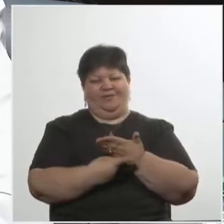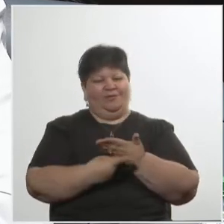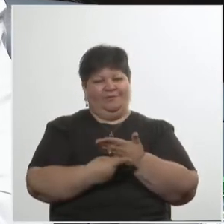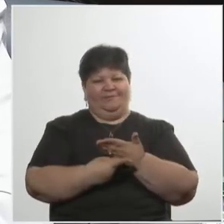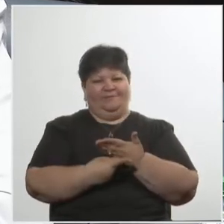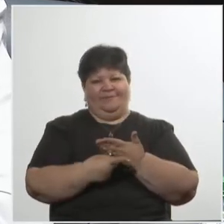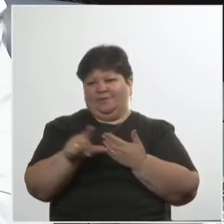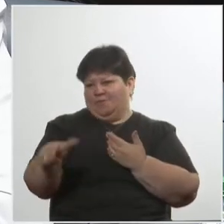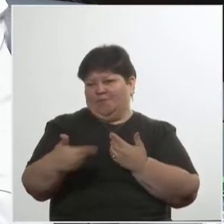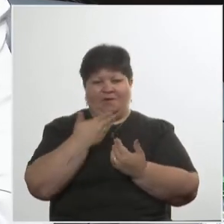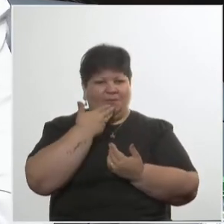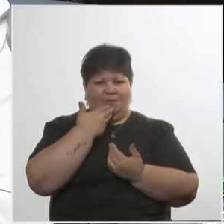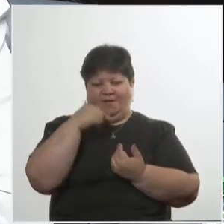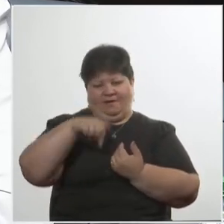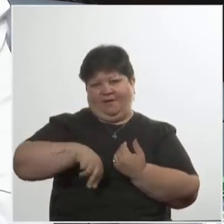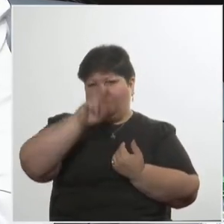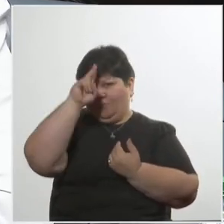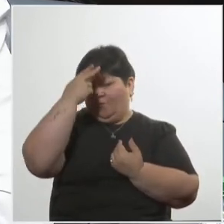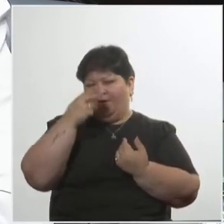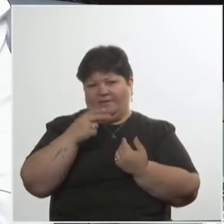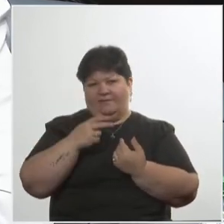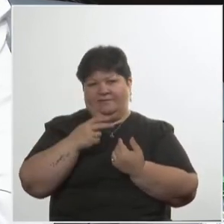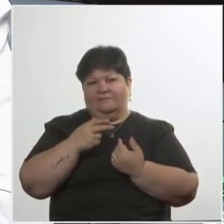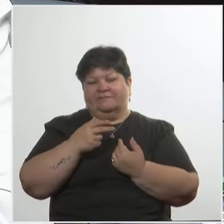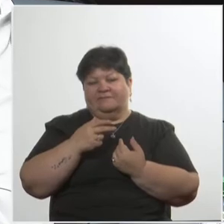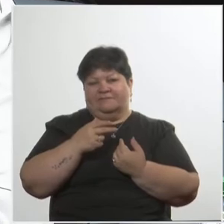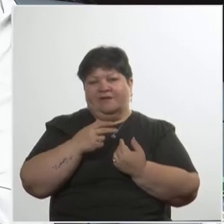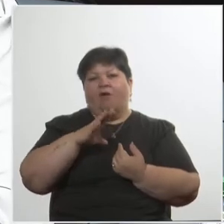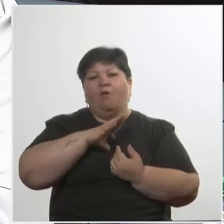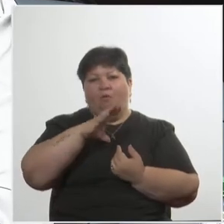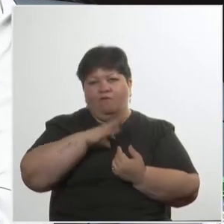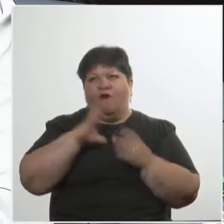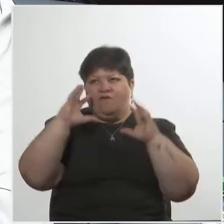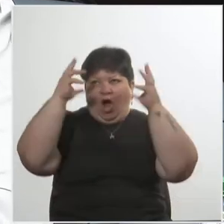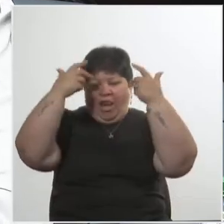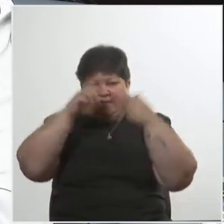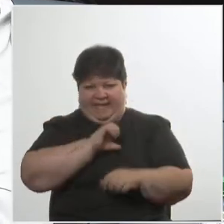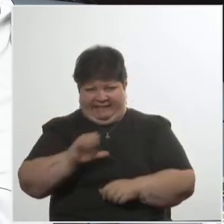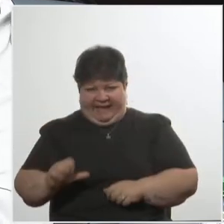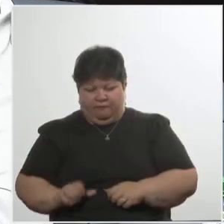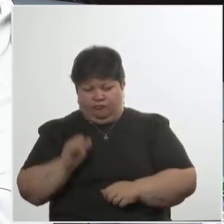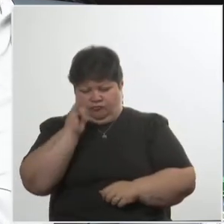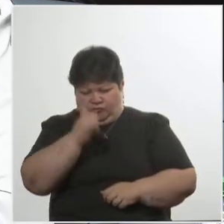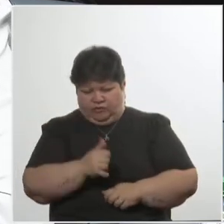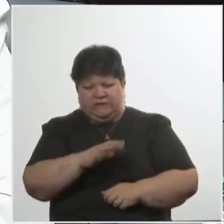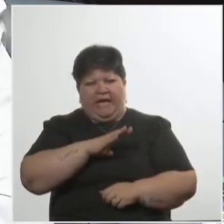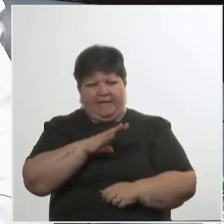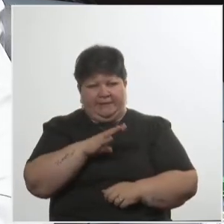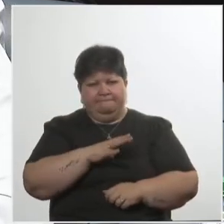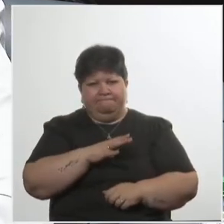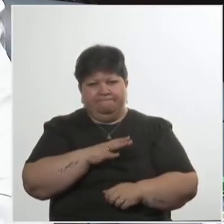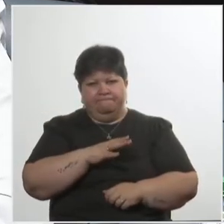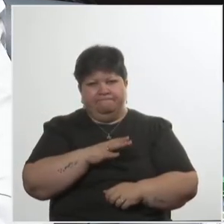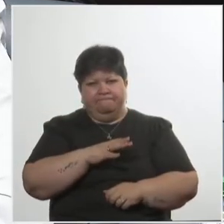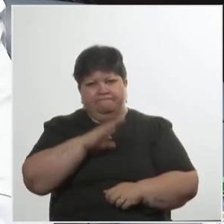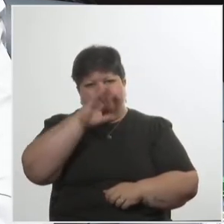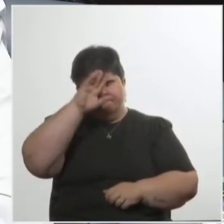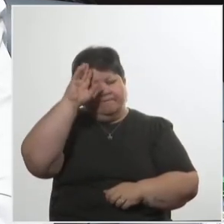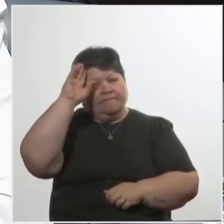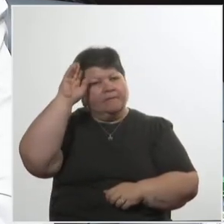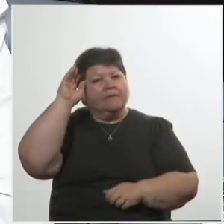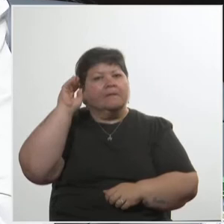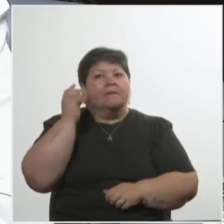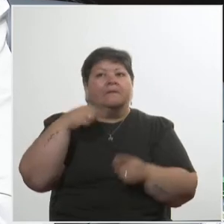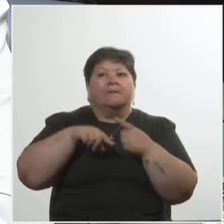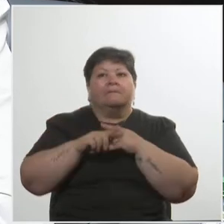está en dudas de que en Uruguay existió terrorismo de estado nosotros La Única condición sin ecuanon era eso pero